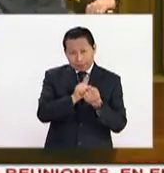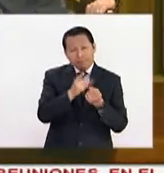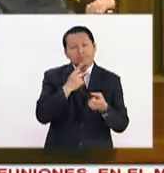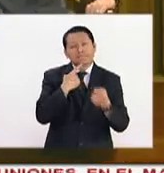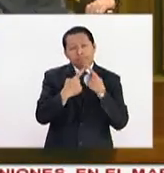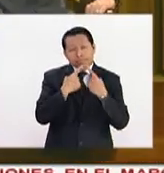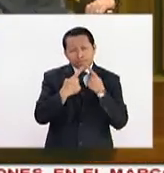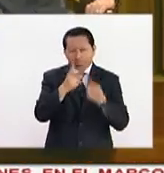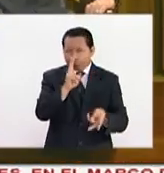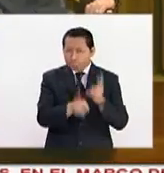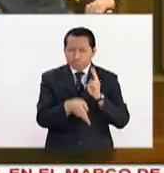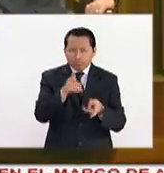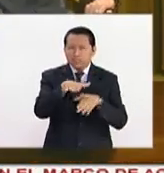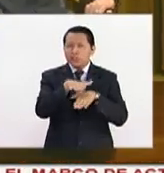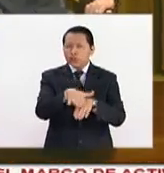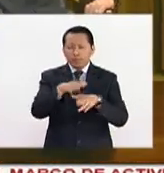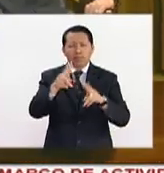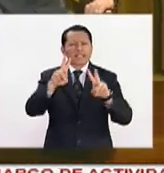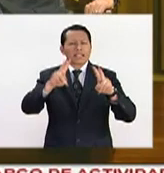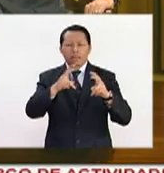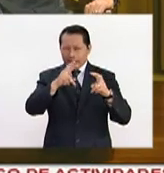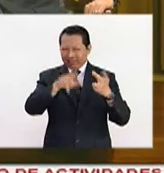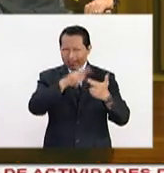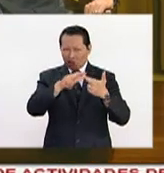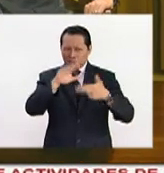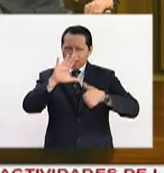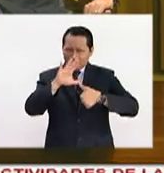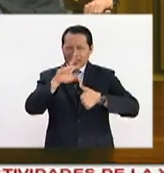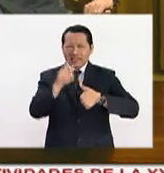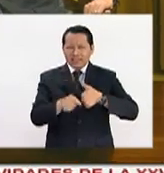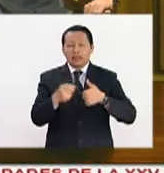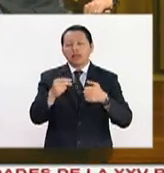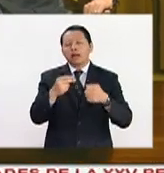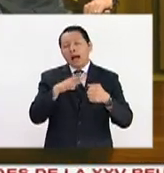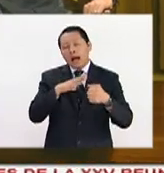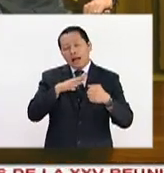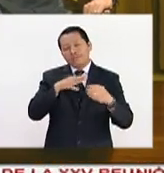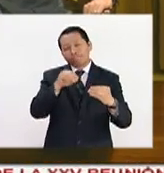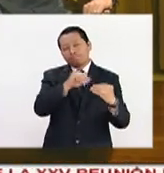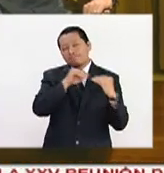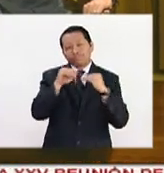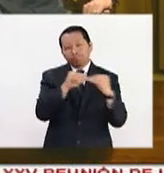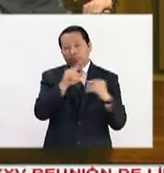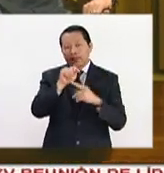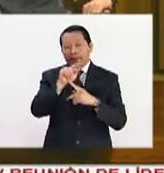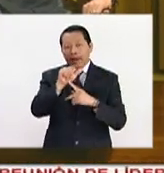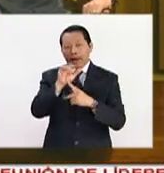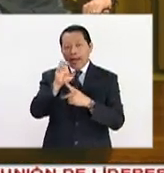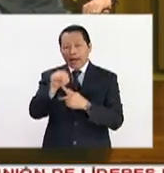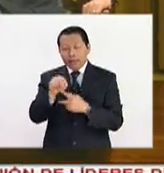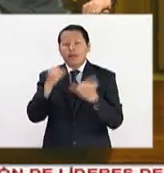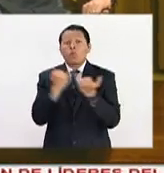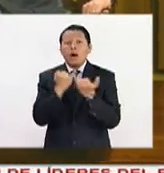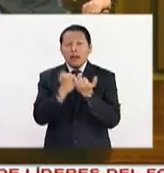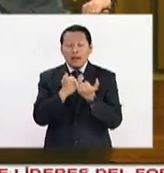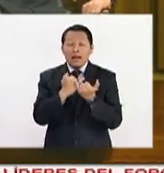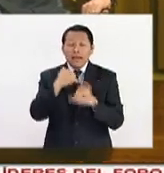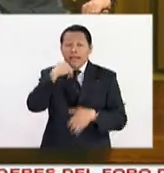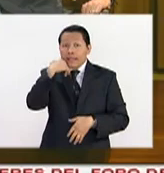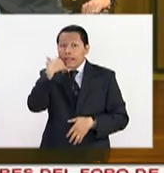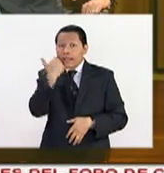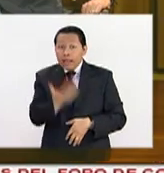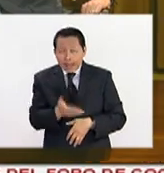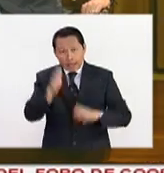quien acordó temas de la región, entre ellos el de la renegociación del Telecán y la voluntad de ambos países de llegar a un